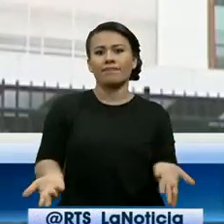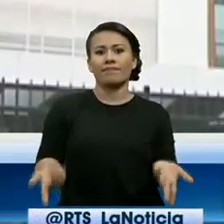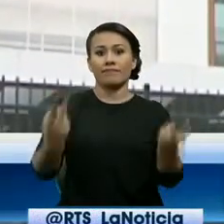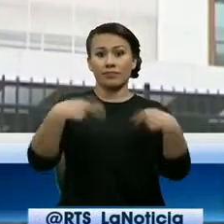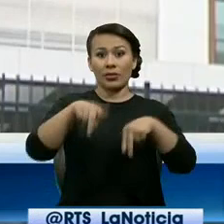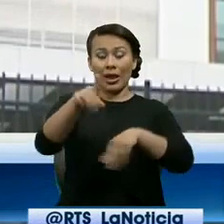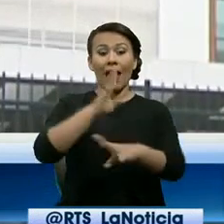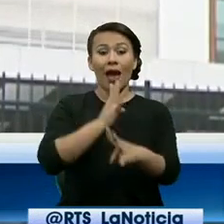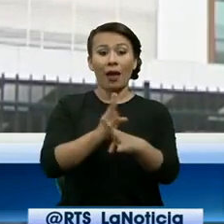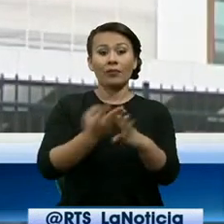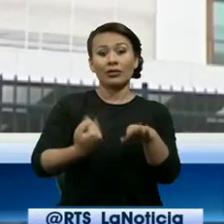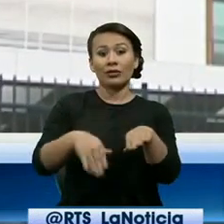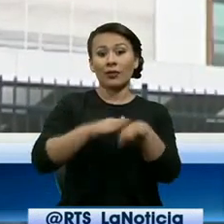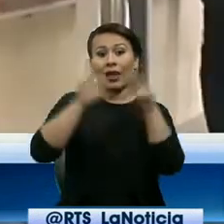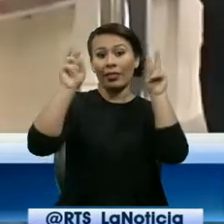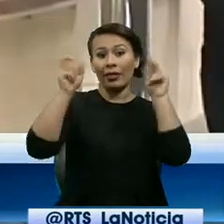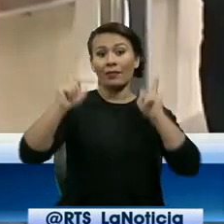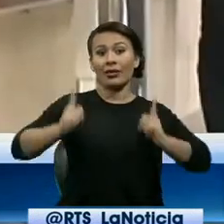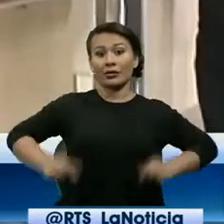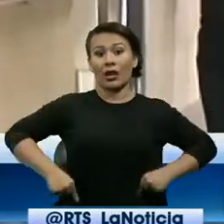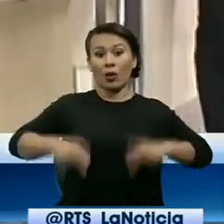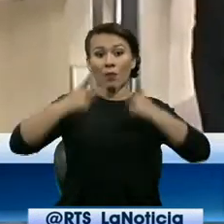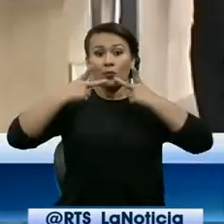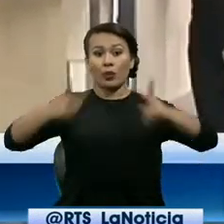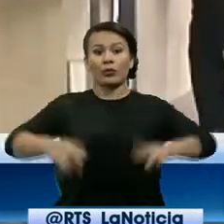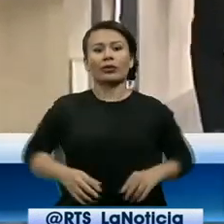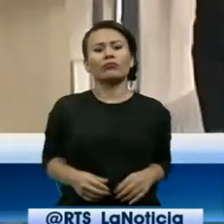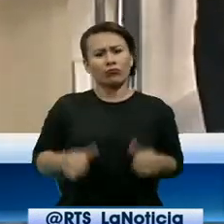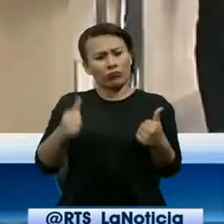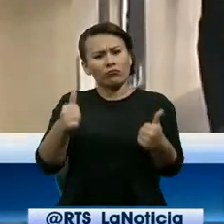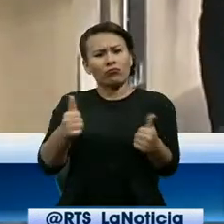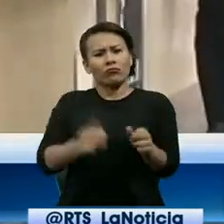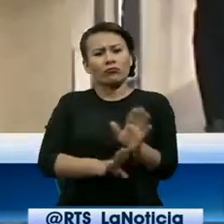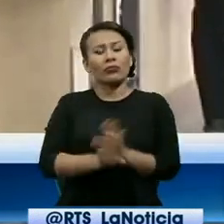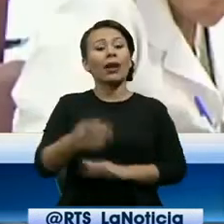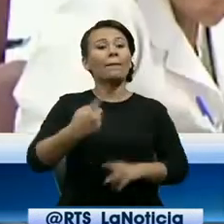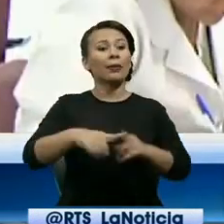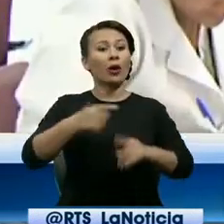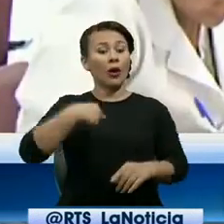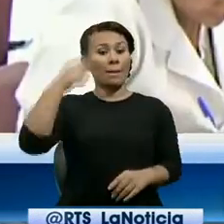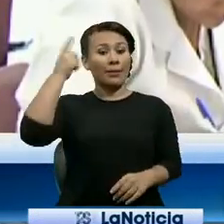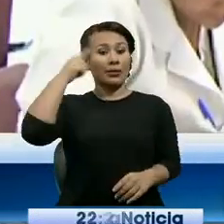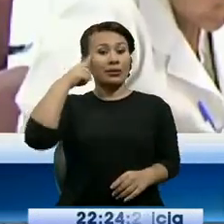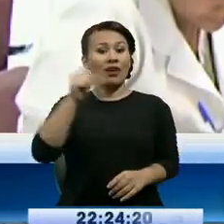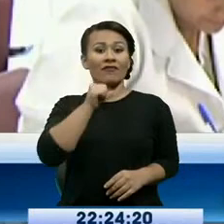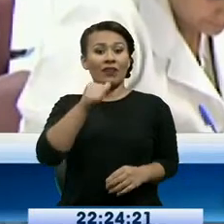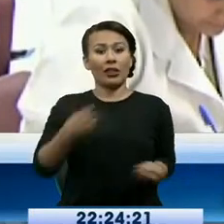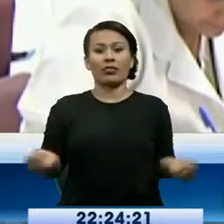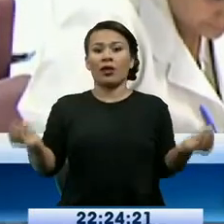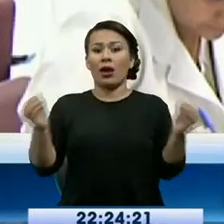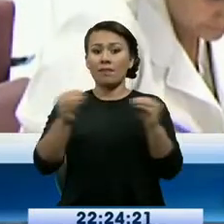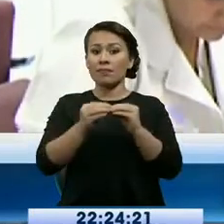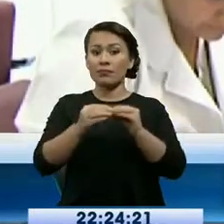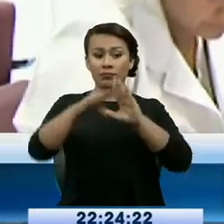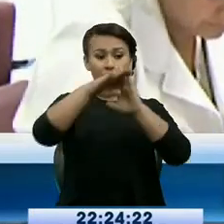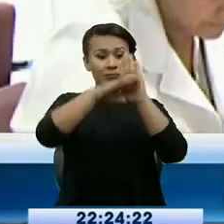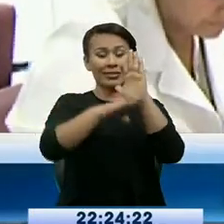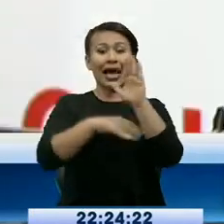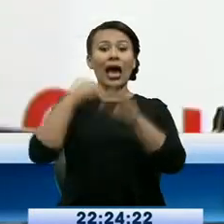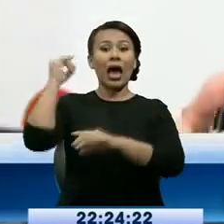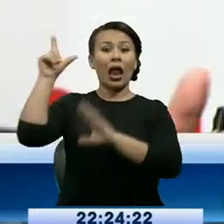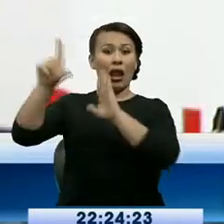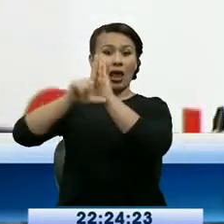las políticas aplicadas en la salud pública son destacables, pero piensa que no se han cumplido los parámetros